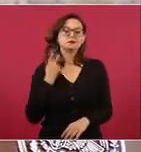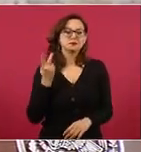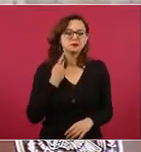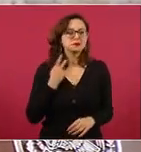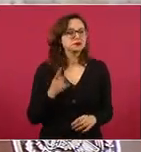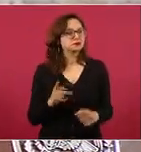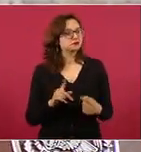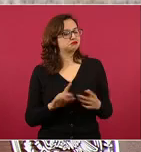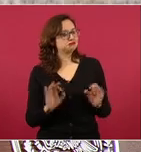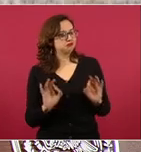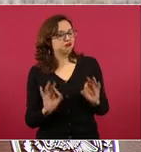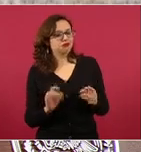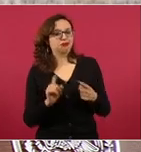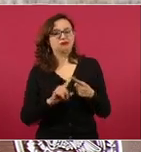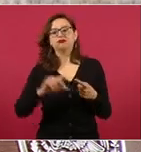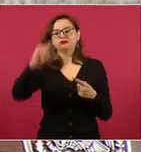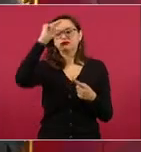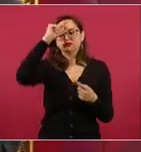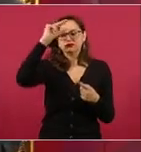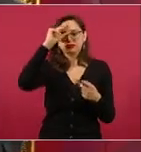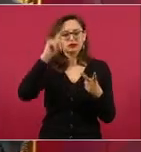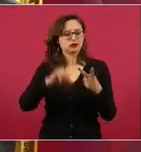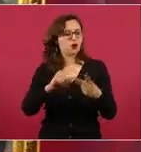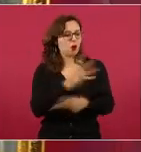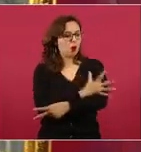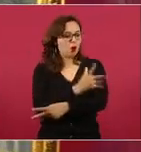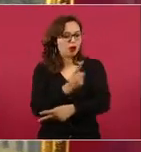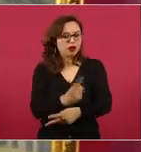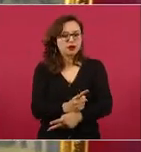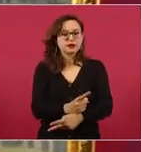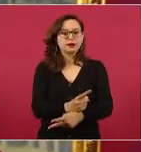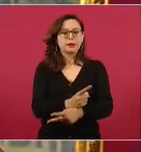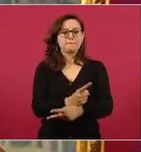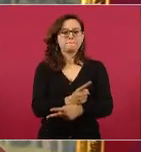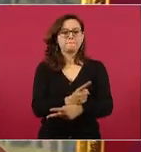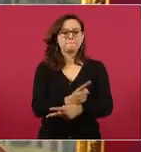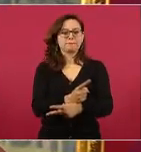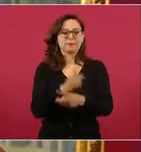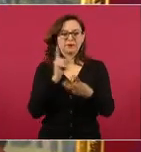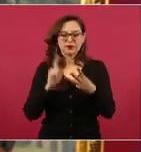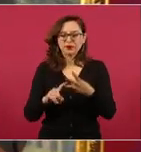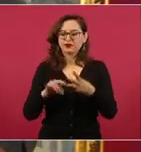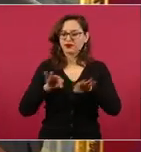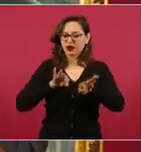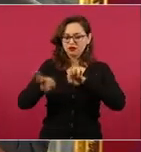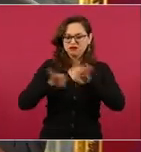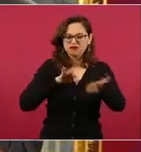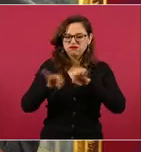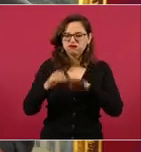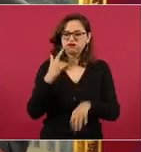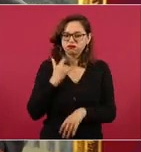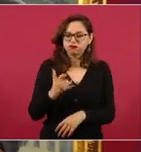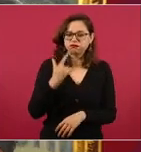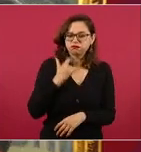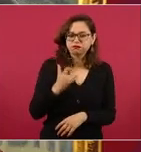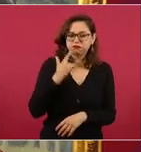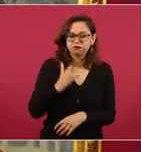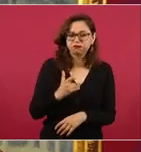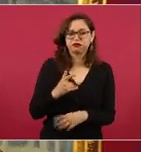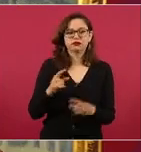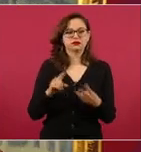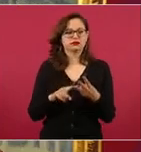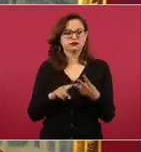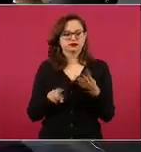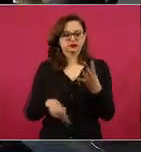Son inteligentes, son honestos, son trabajadores.